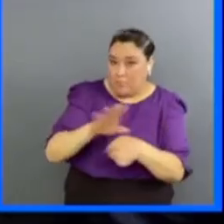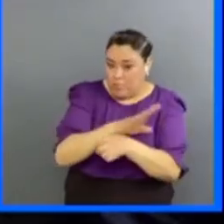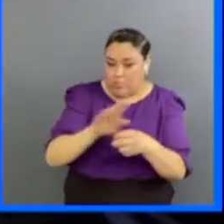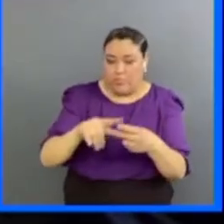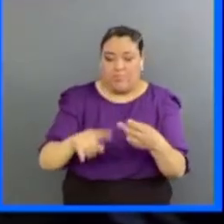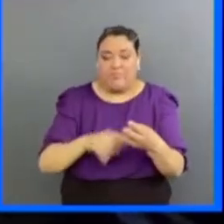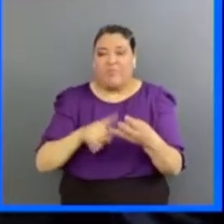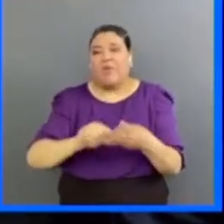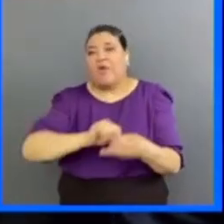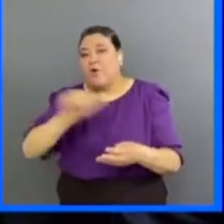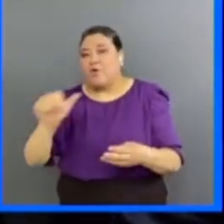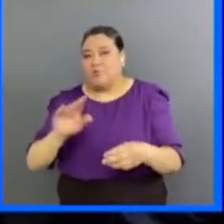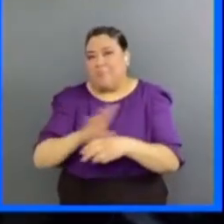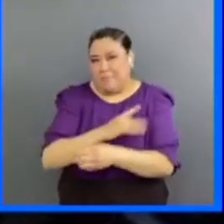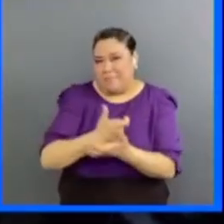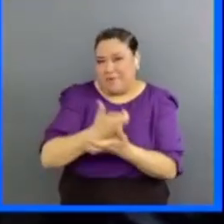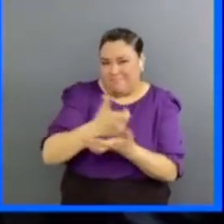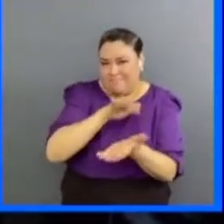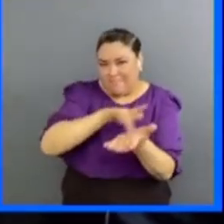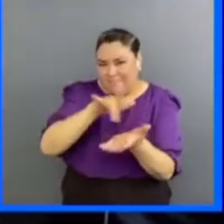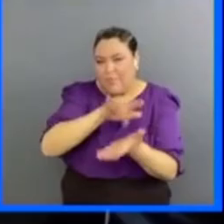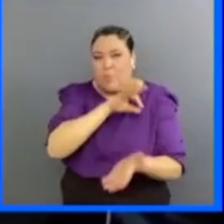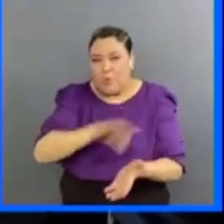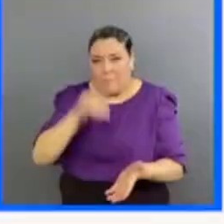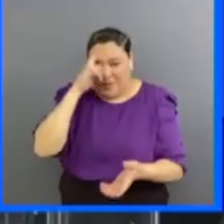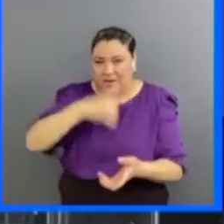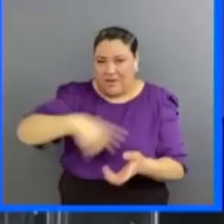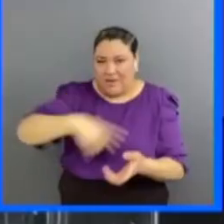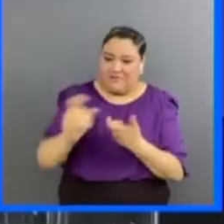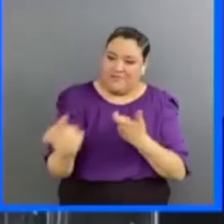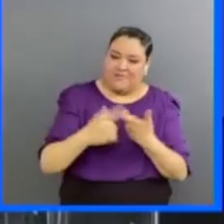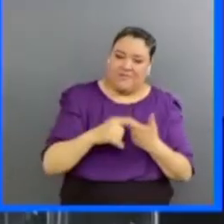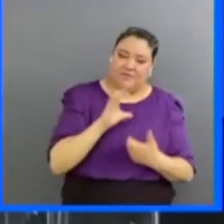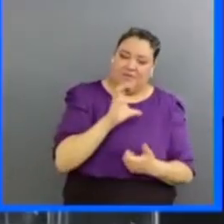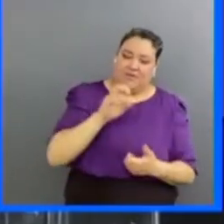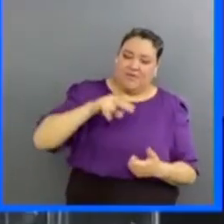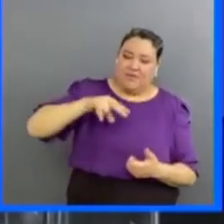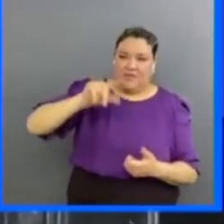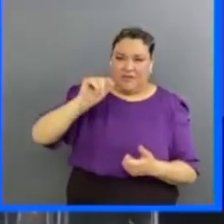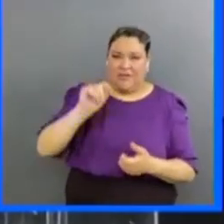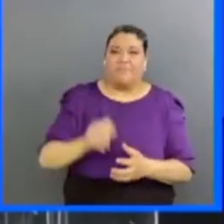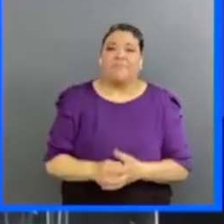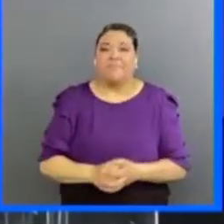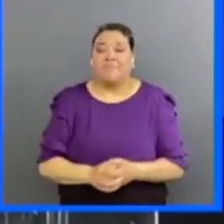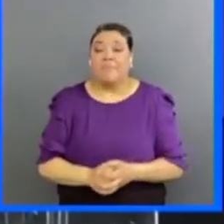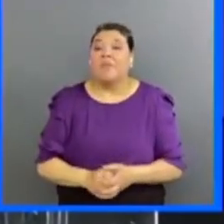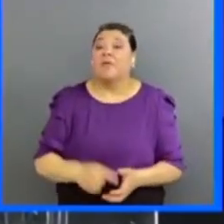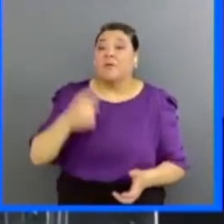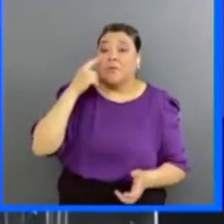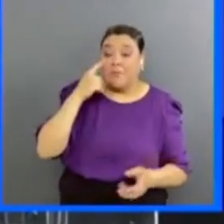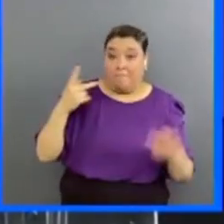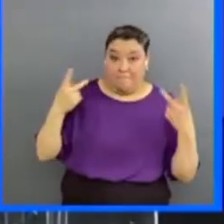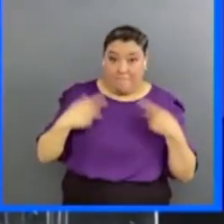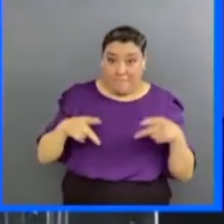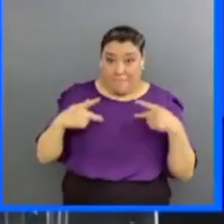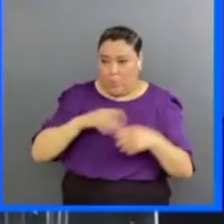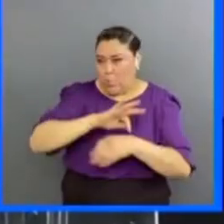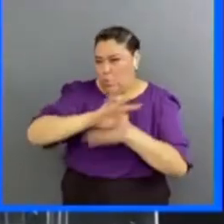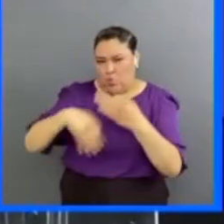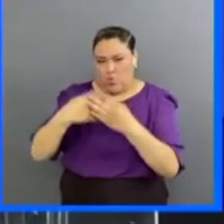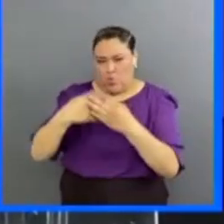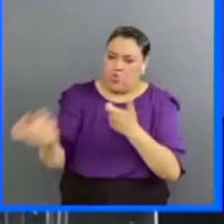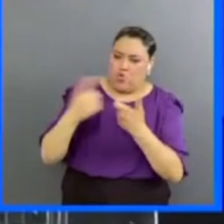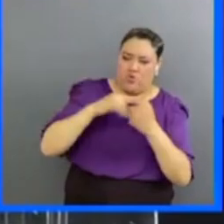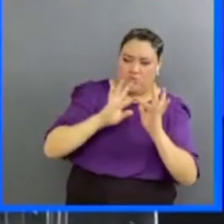seguridad financiera para los afiliados al CNT. Los servicios para todos los afiliados al Consejo y sus